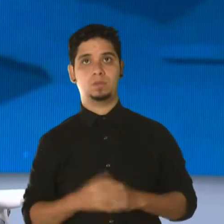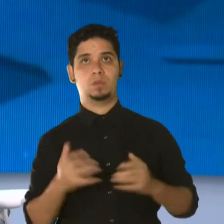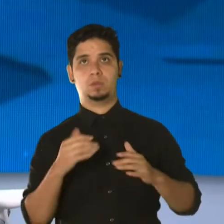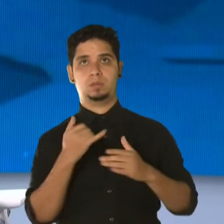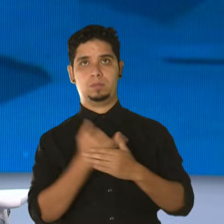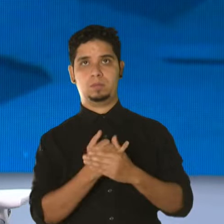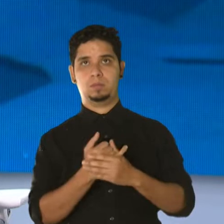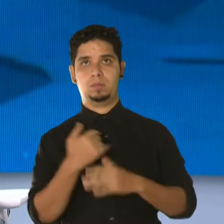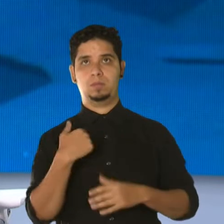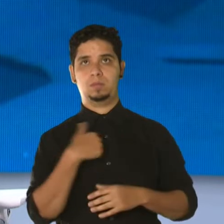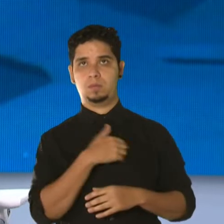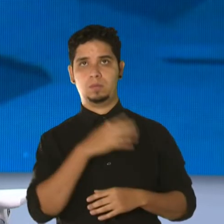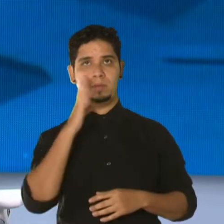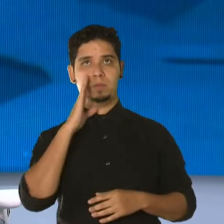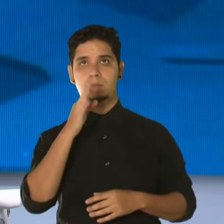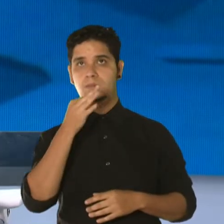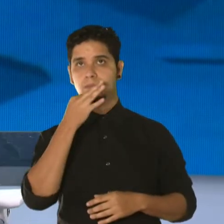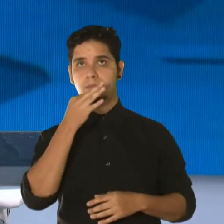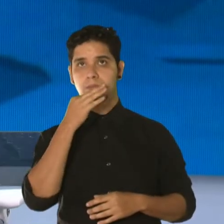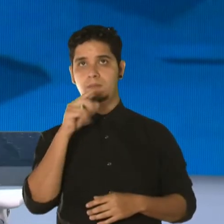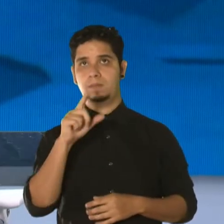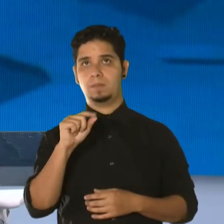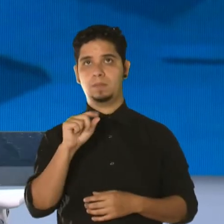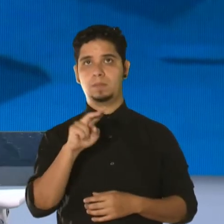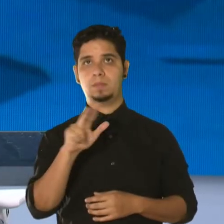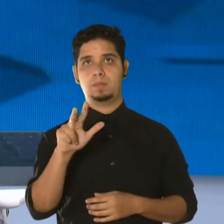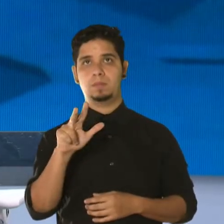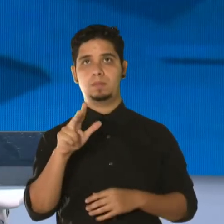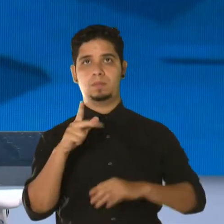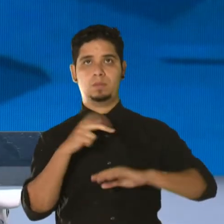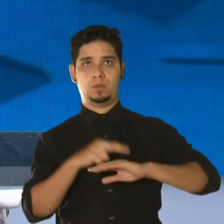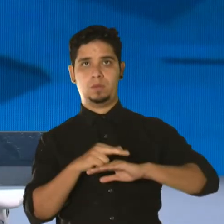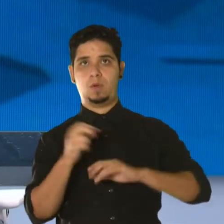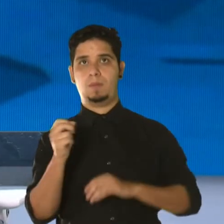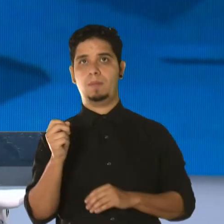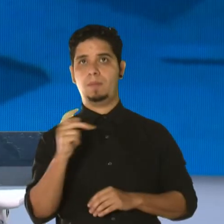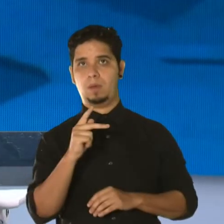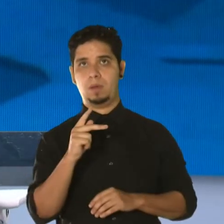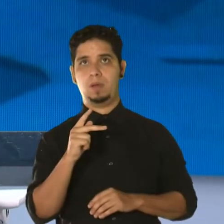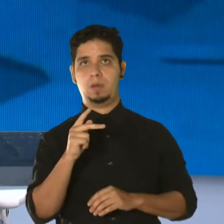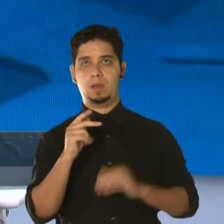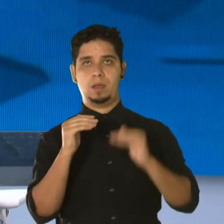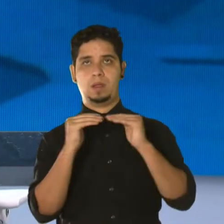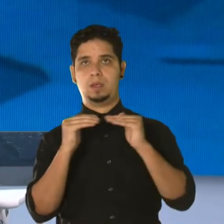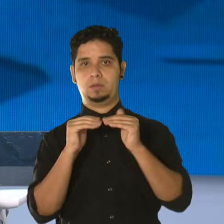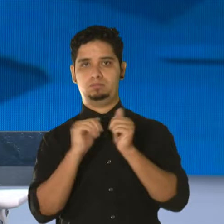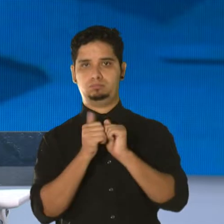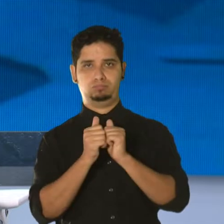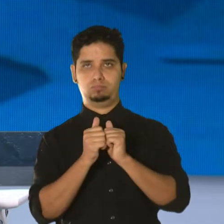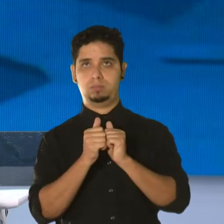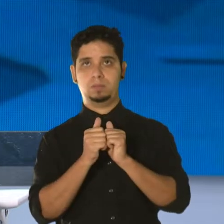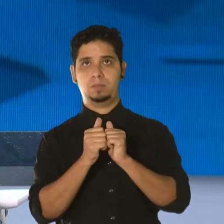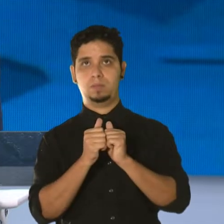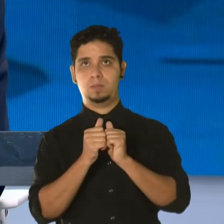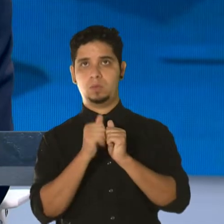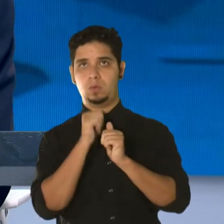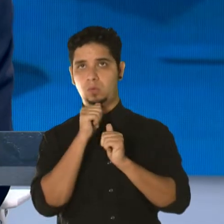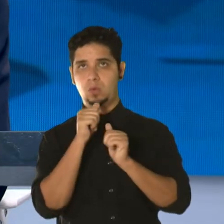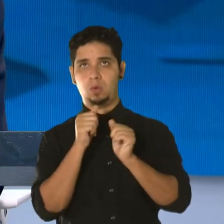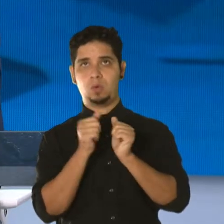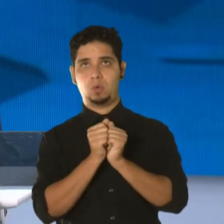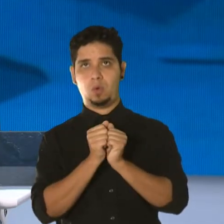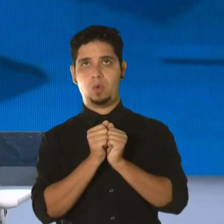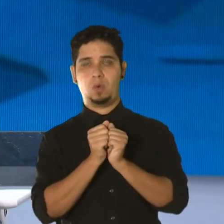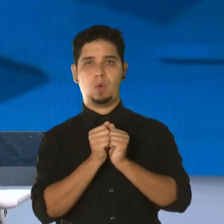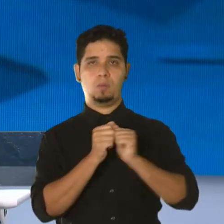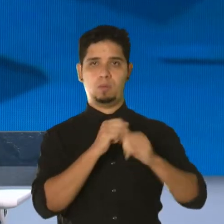ahí, muy probable que en el 2023 Puerto Rico regrese a los rankings de competitividad no con el Foro Económico Mundial, pero